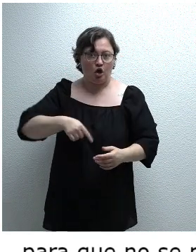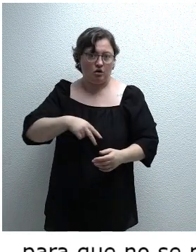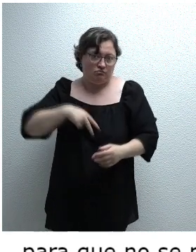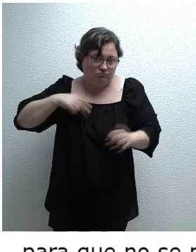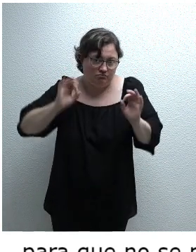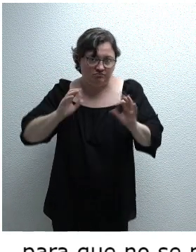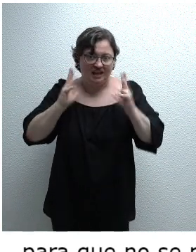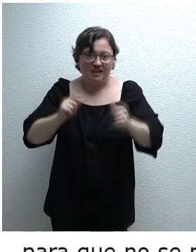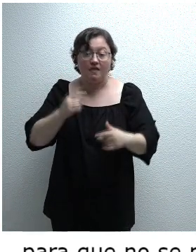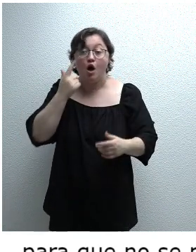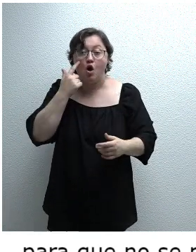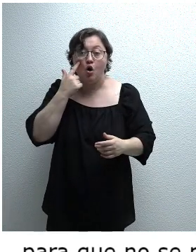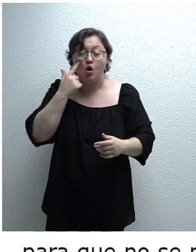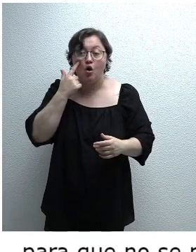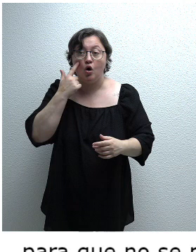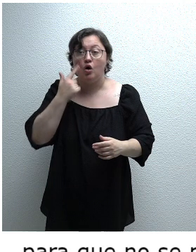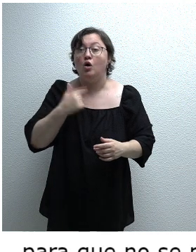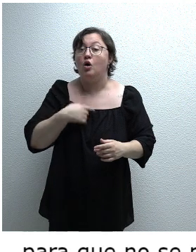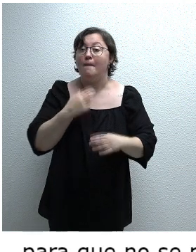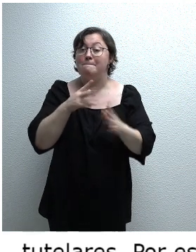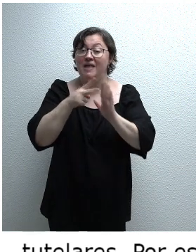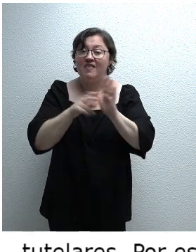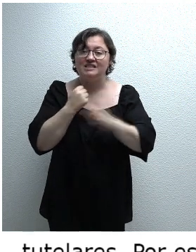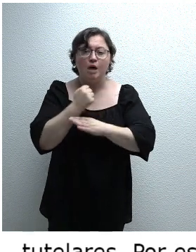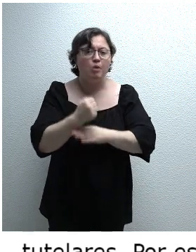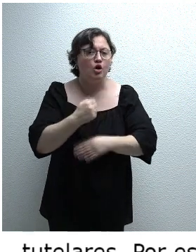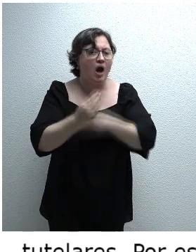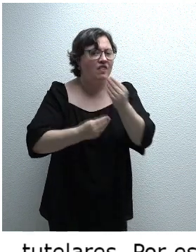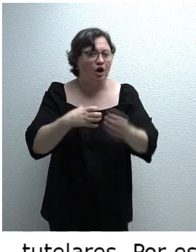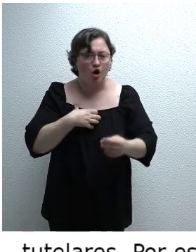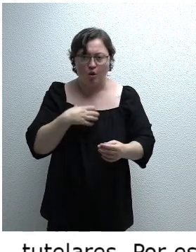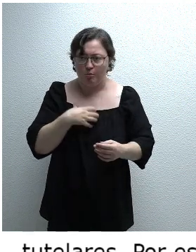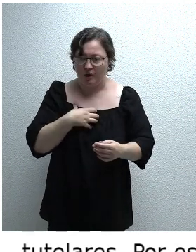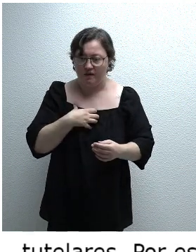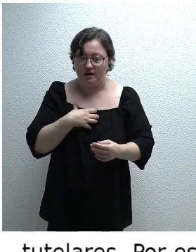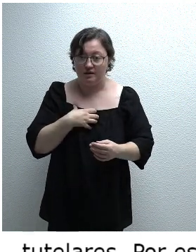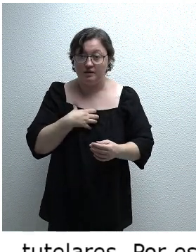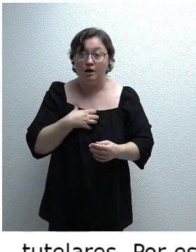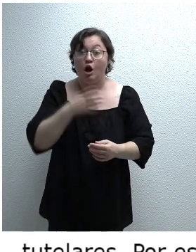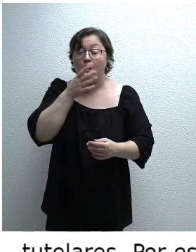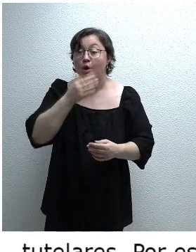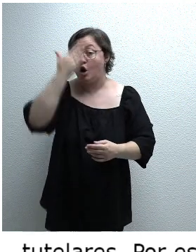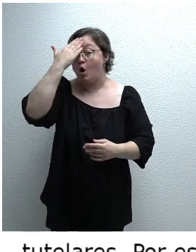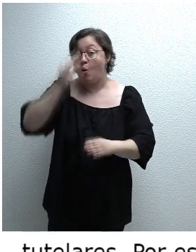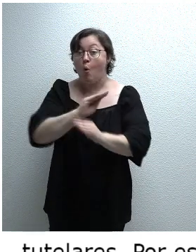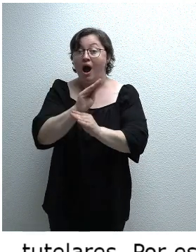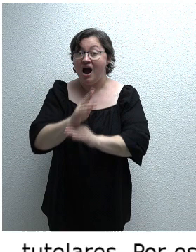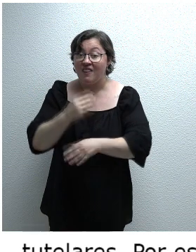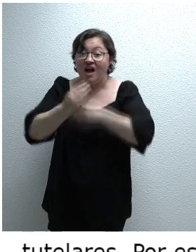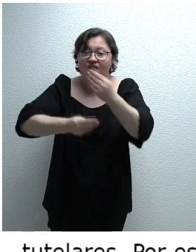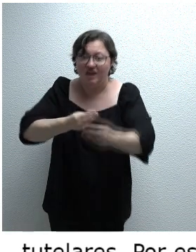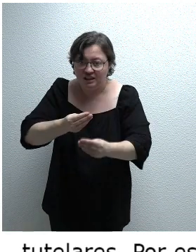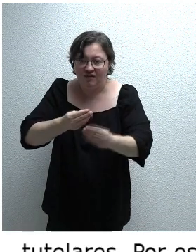residencia no puede ejercer medidas de apoyo. Una cosa es que, de hecho, porque la guarda, de hecho, no va a tener